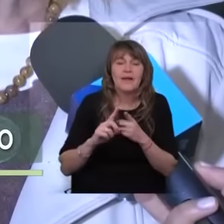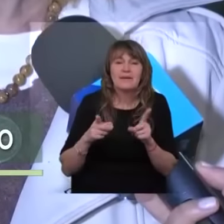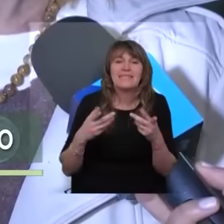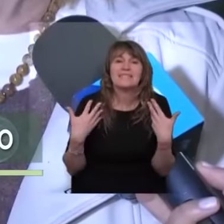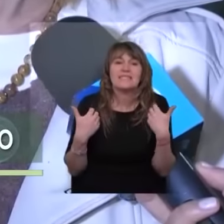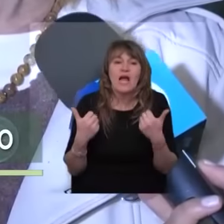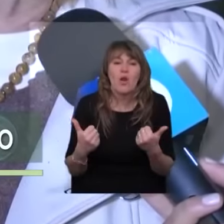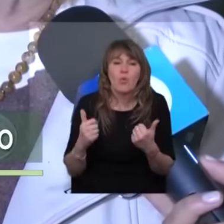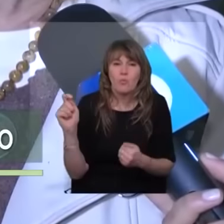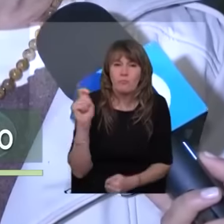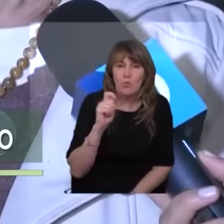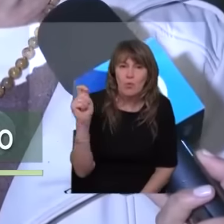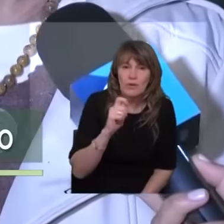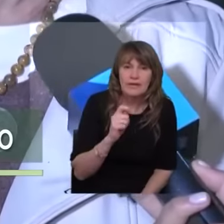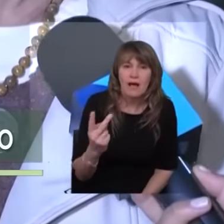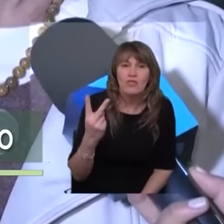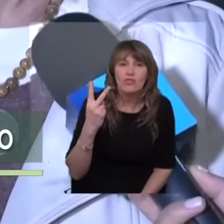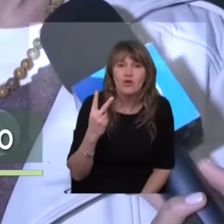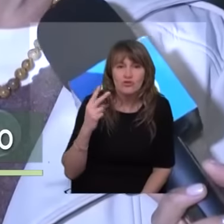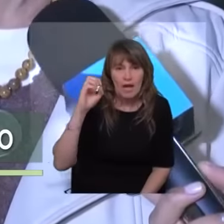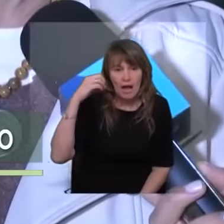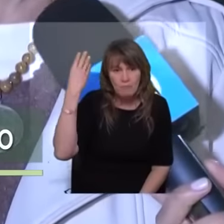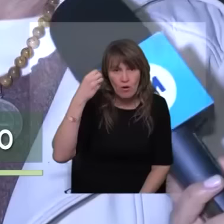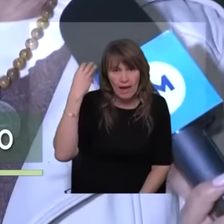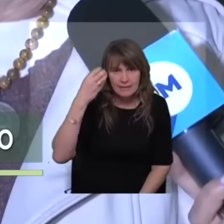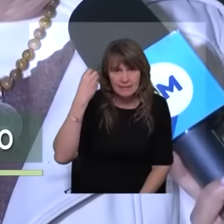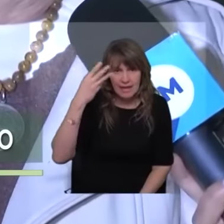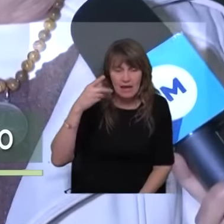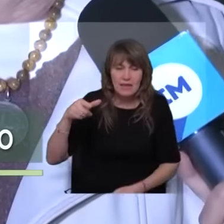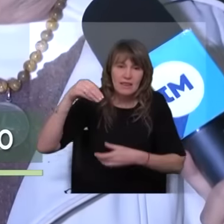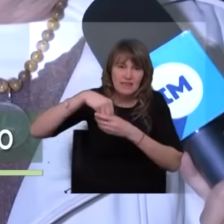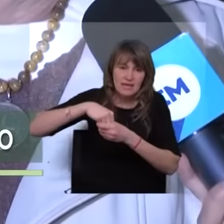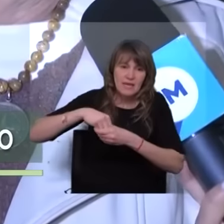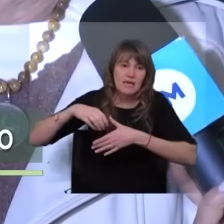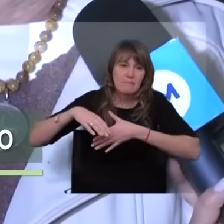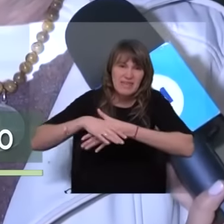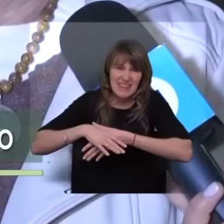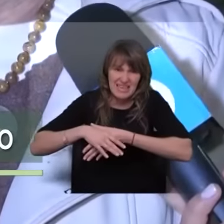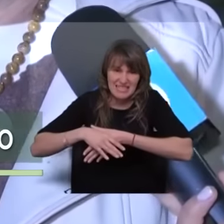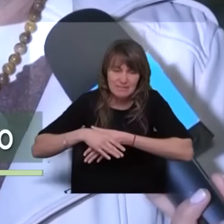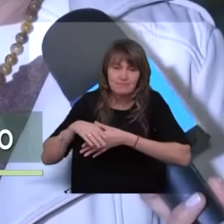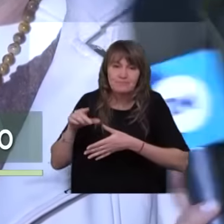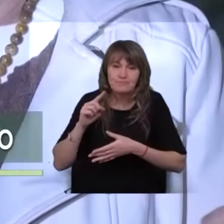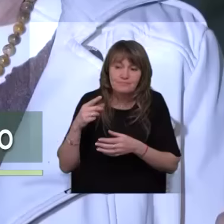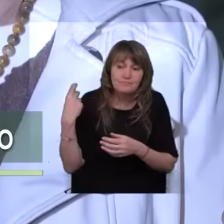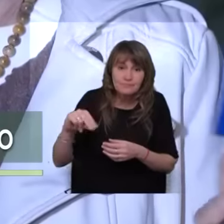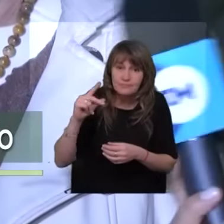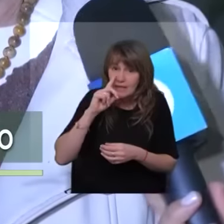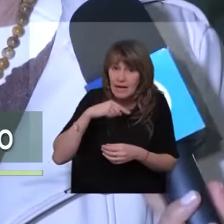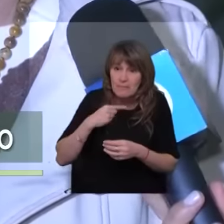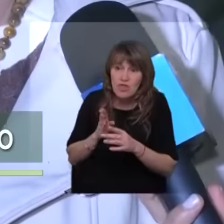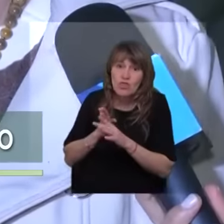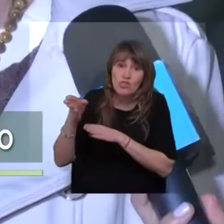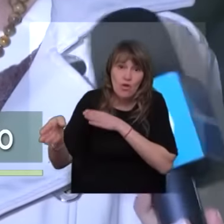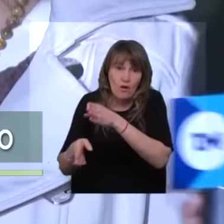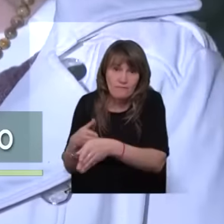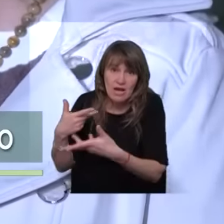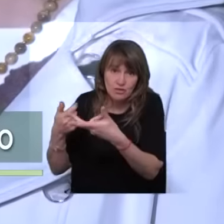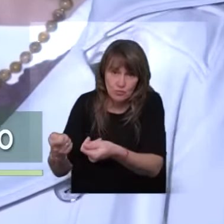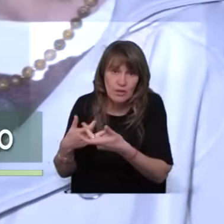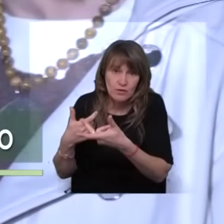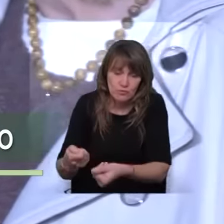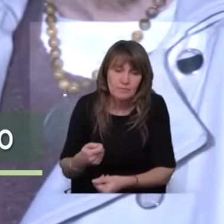con dos ambulancias que están a disposición Si 100% de mides y que permiten actuar rápidamente en esos casos Gracias por estos minutos No por favor a las